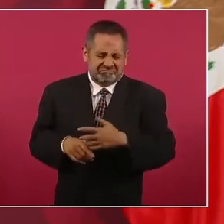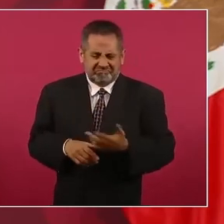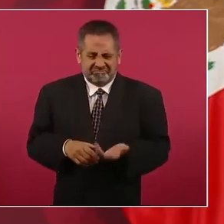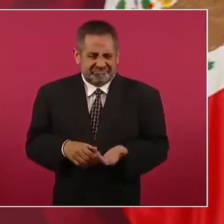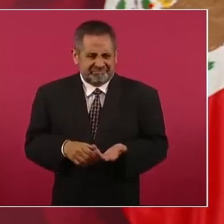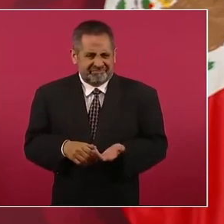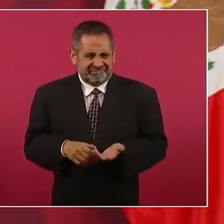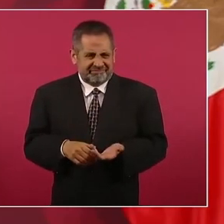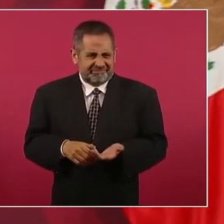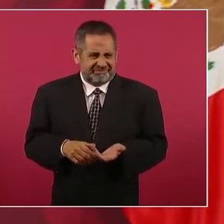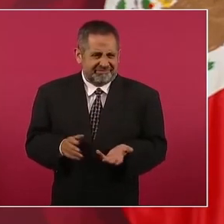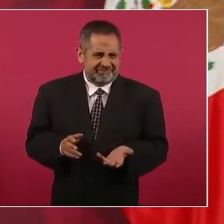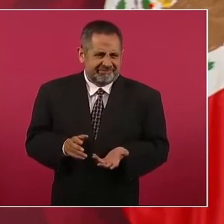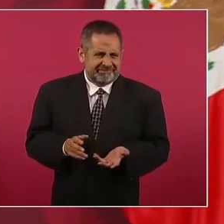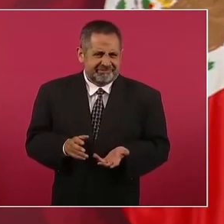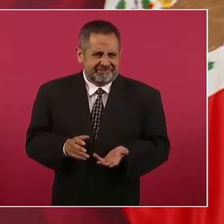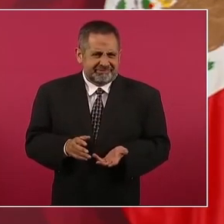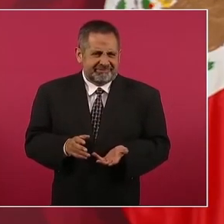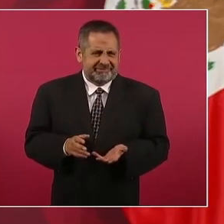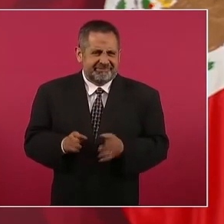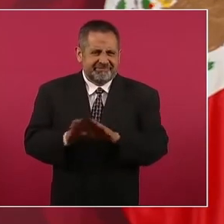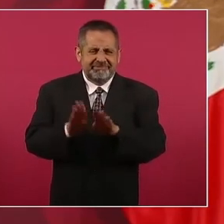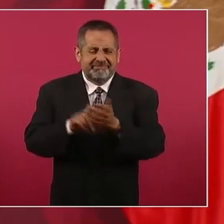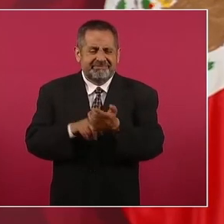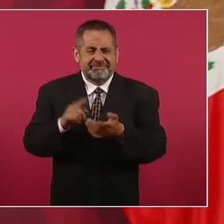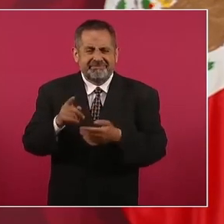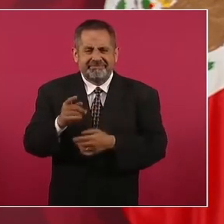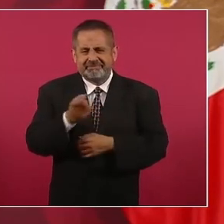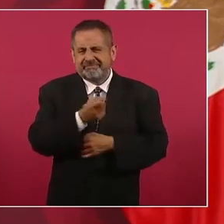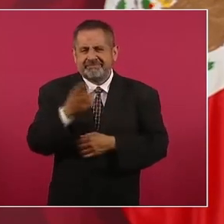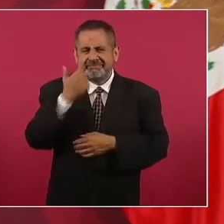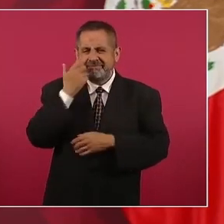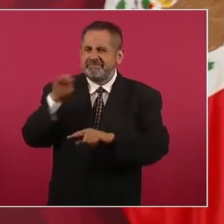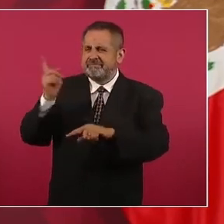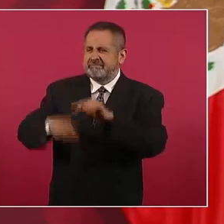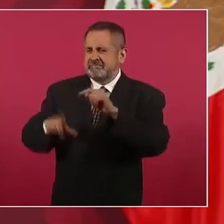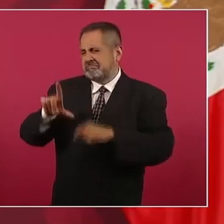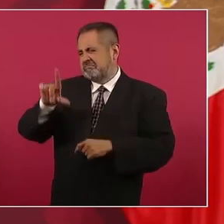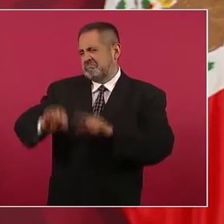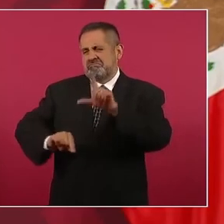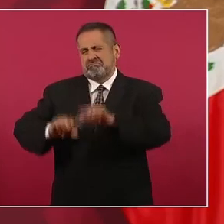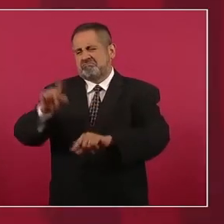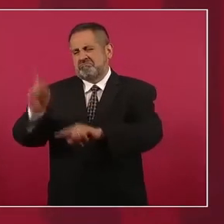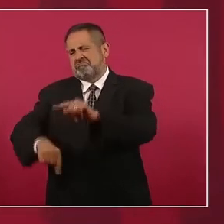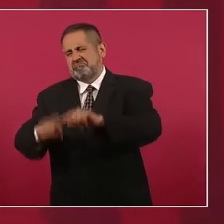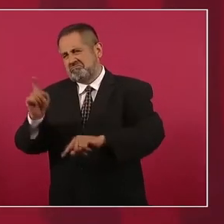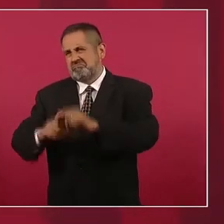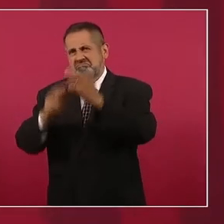En un propósito o un afán despectivo.